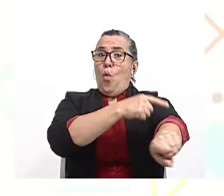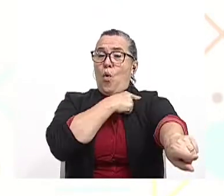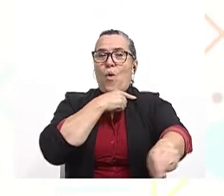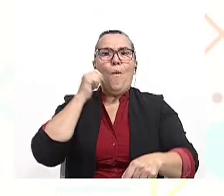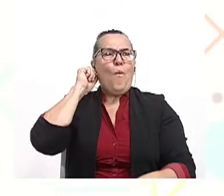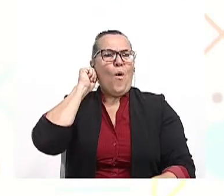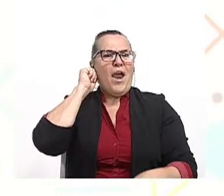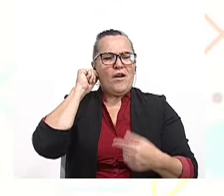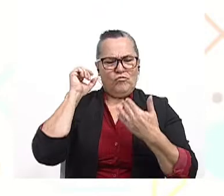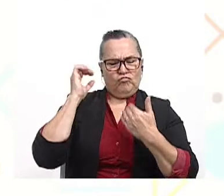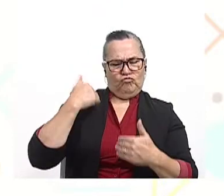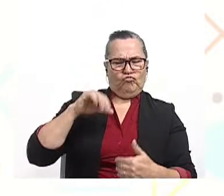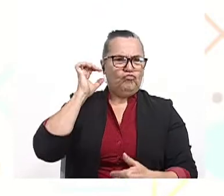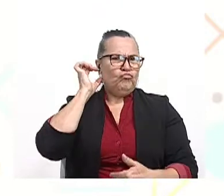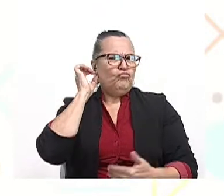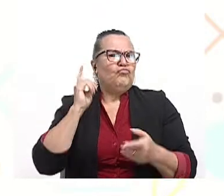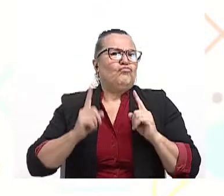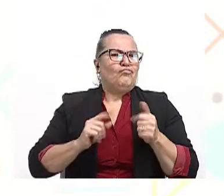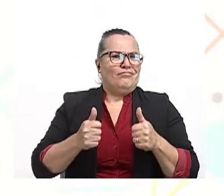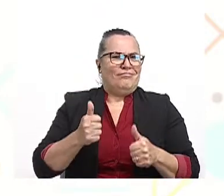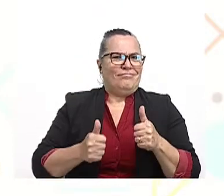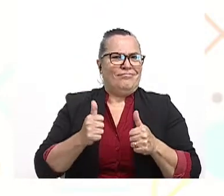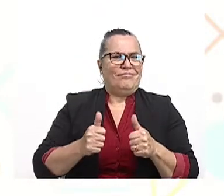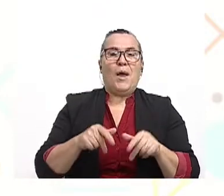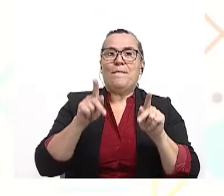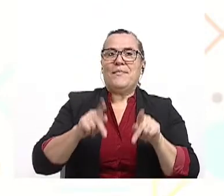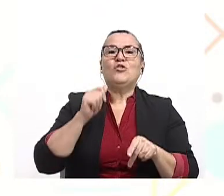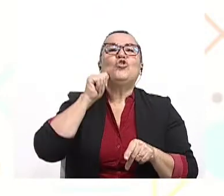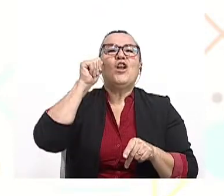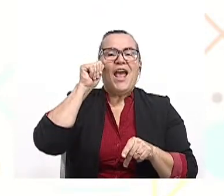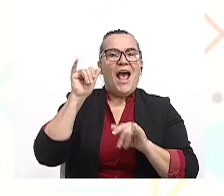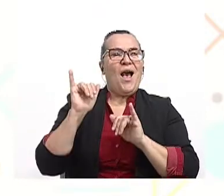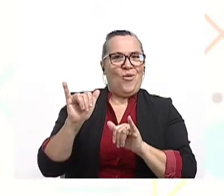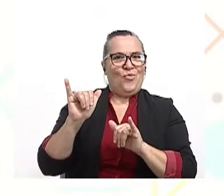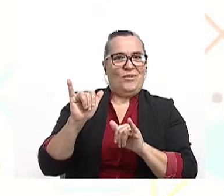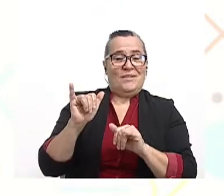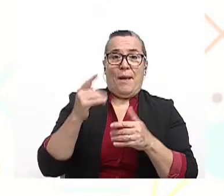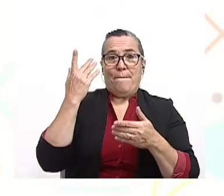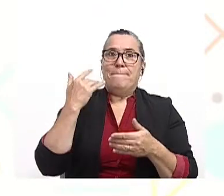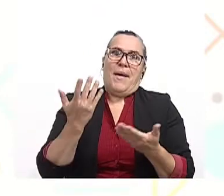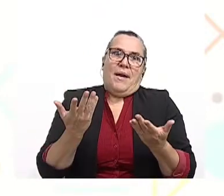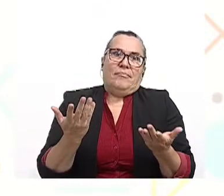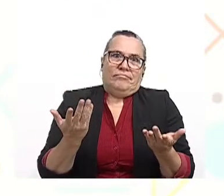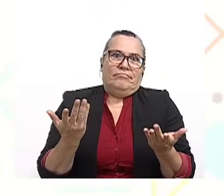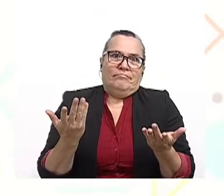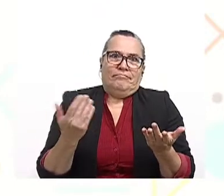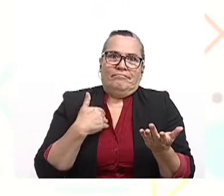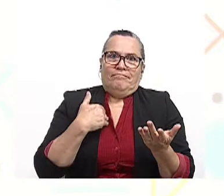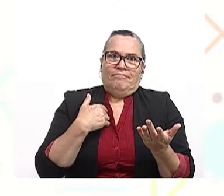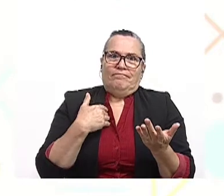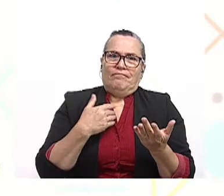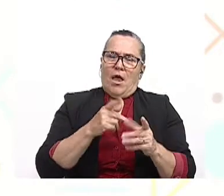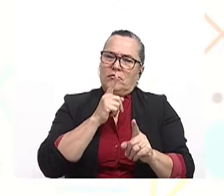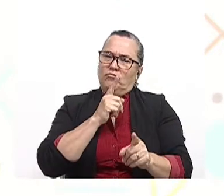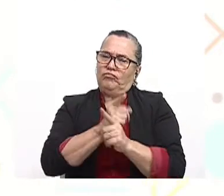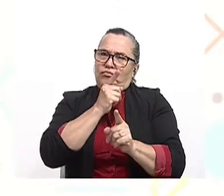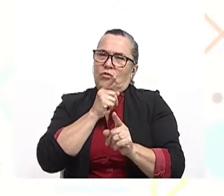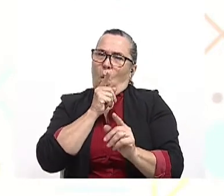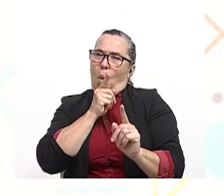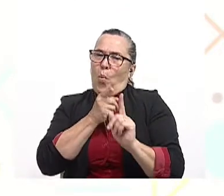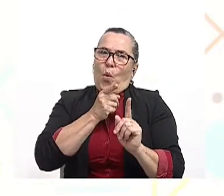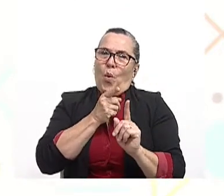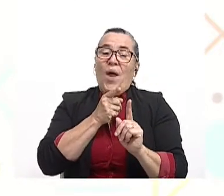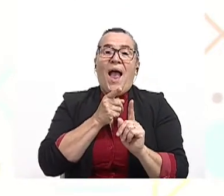estimación es necesario que los huesos sean de una persona adulta, ¿de acuerdo? Para que tenga mayor certeza a la